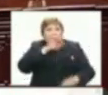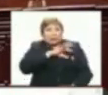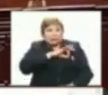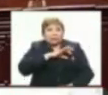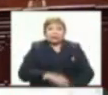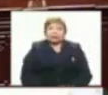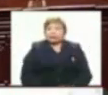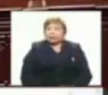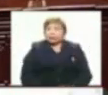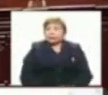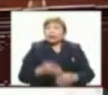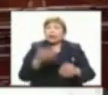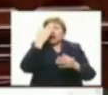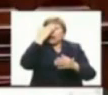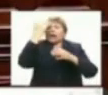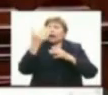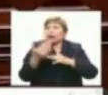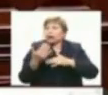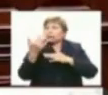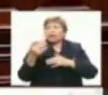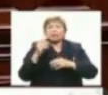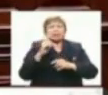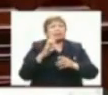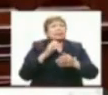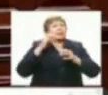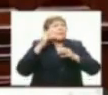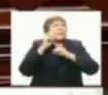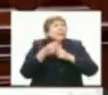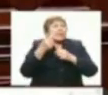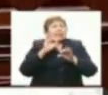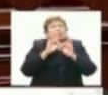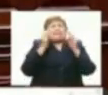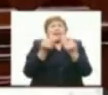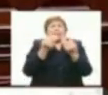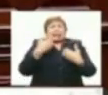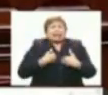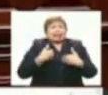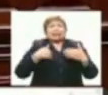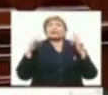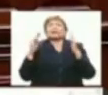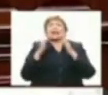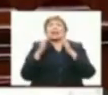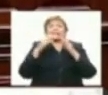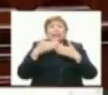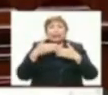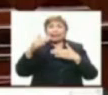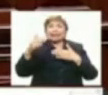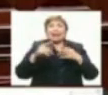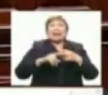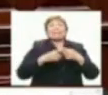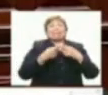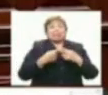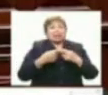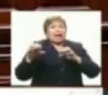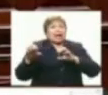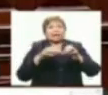beneficiarios. La esperanza de cientos de miles de familias para acceder a un techo propio a partir de hoy empieza